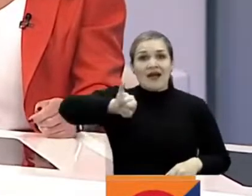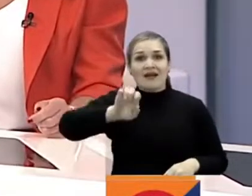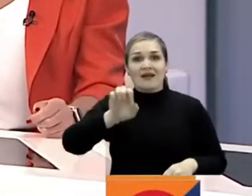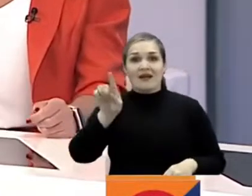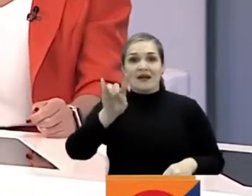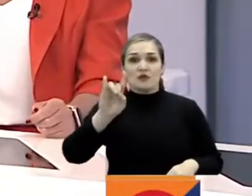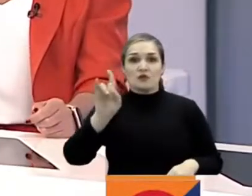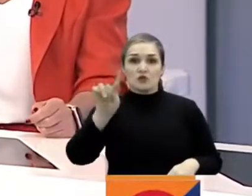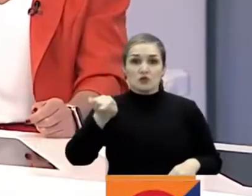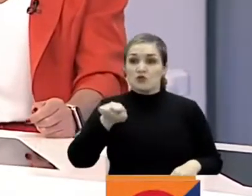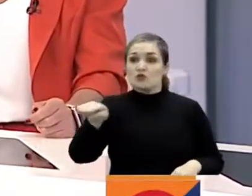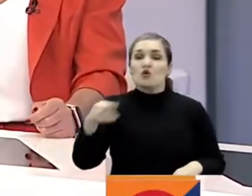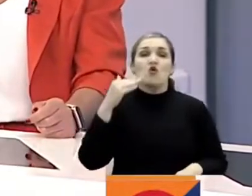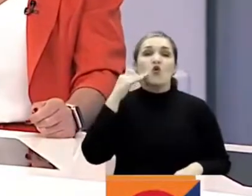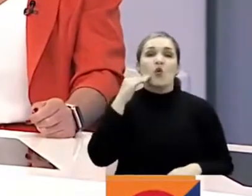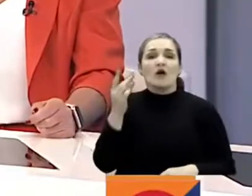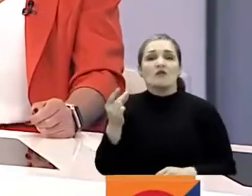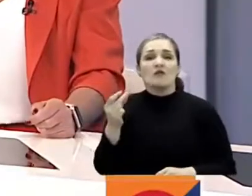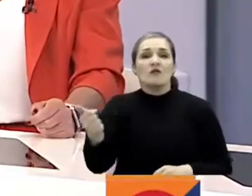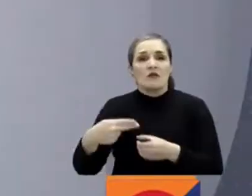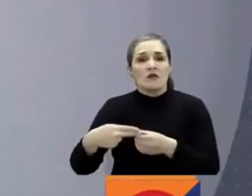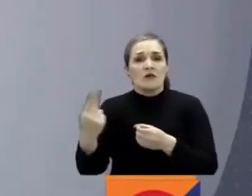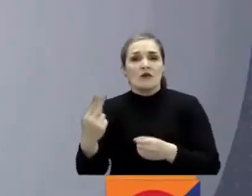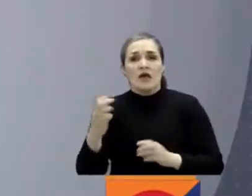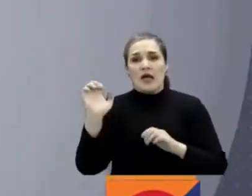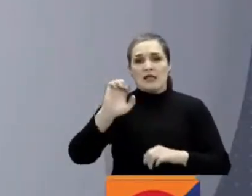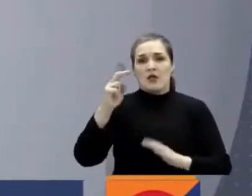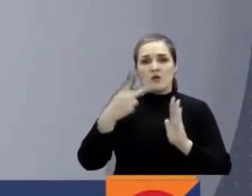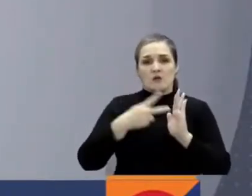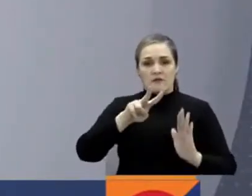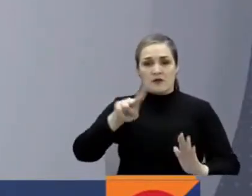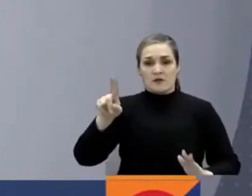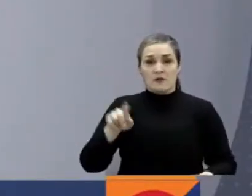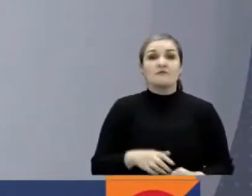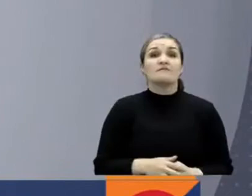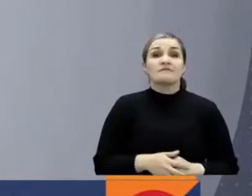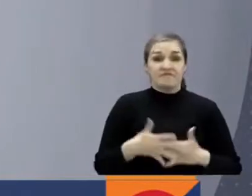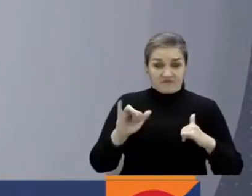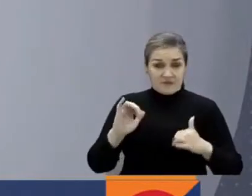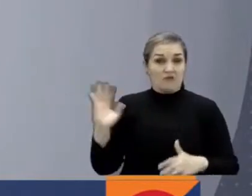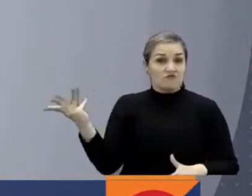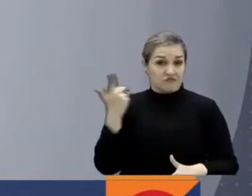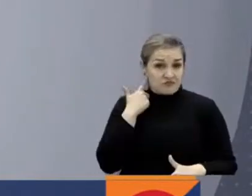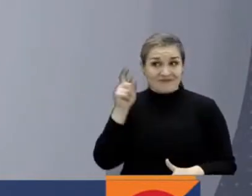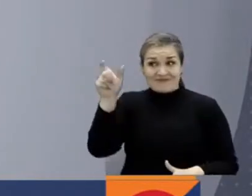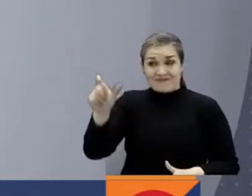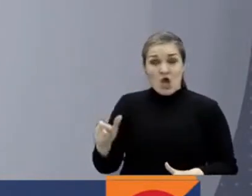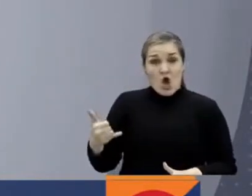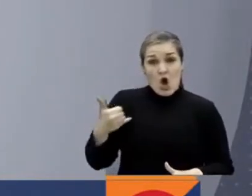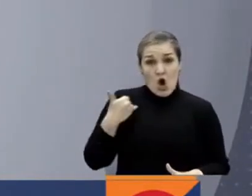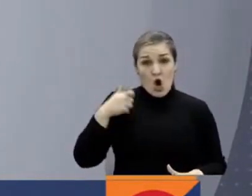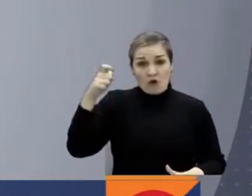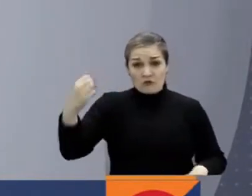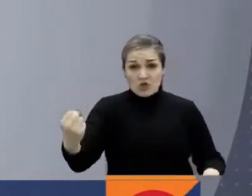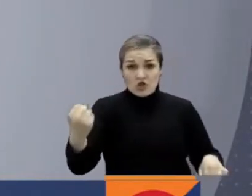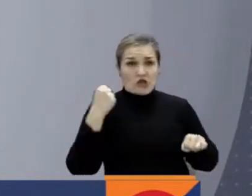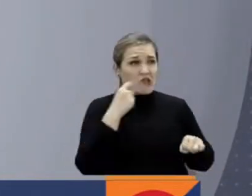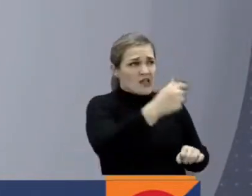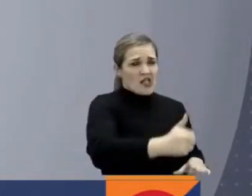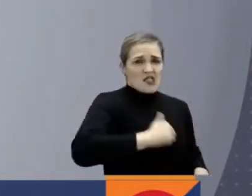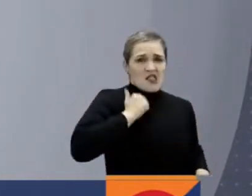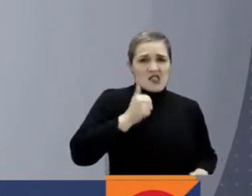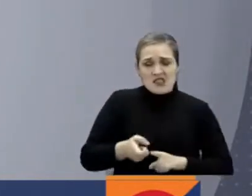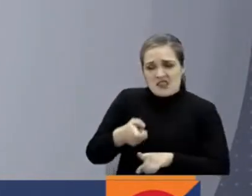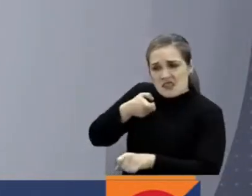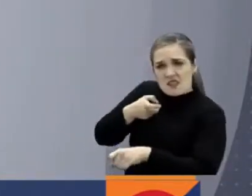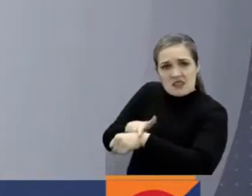del servicio en enero de 2021. Como lo reveló RTVC Noticias, este joven habría sido víctima de diferentes abusos en el batallón